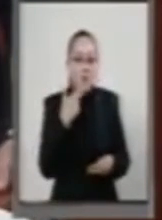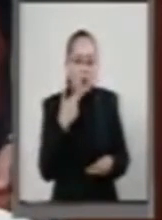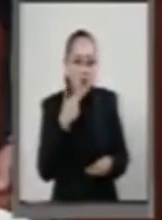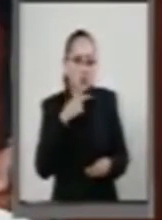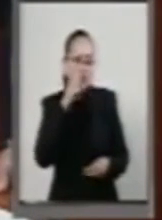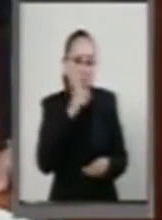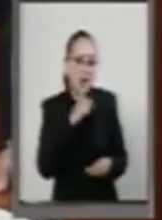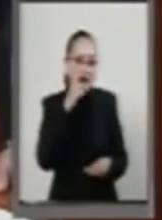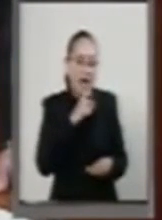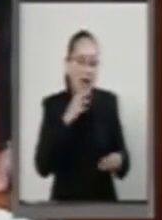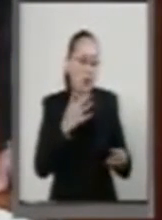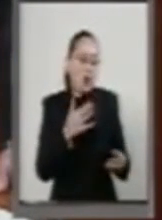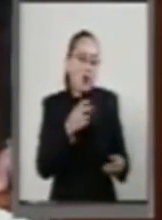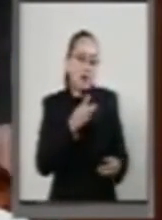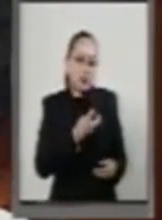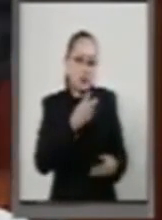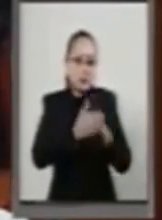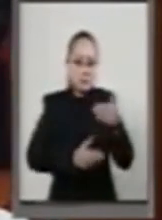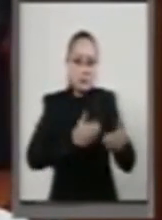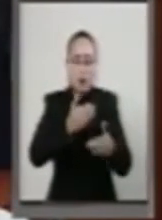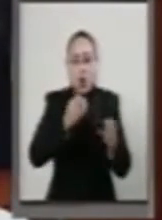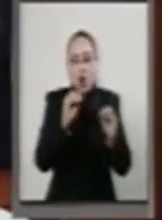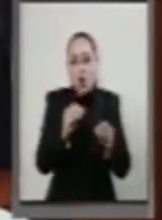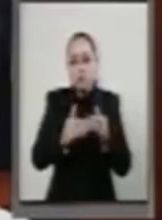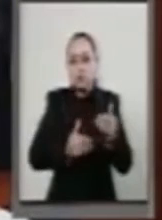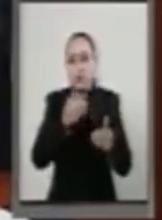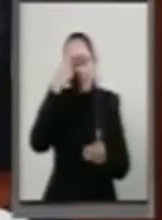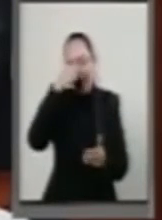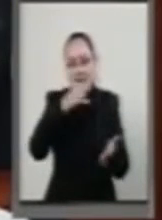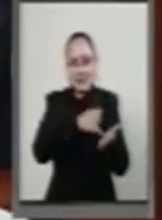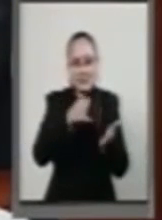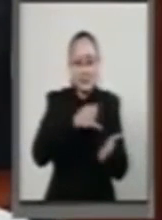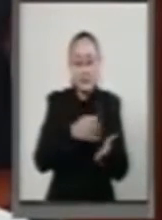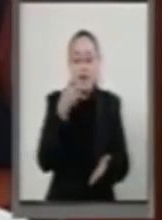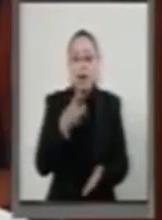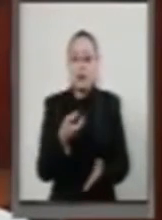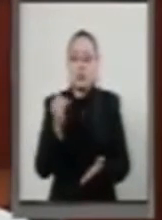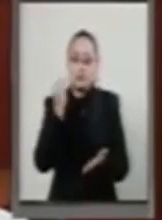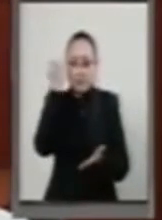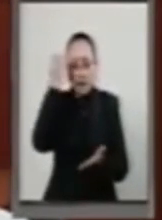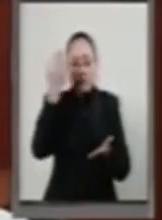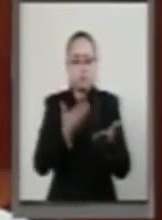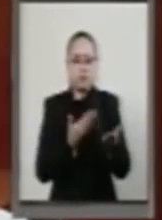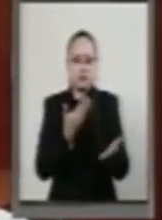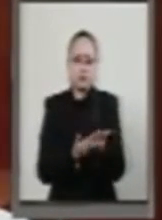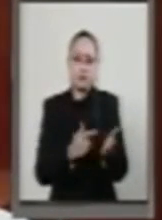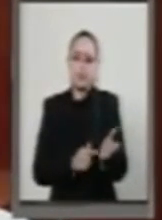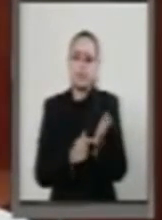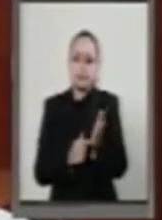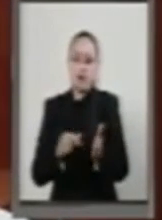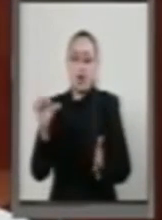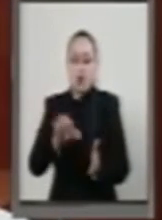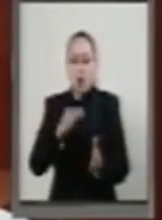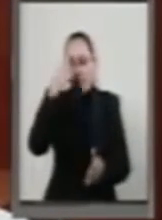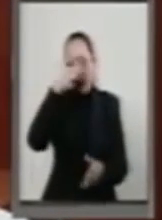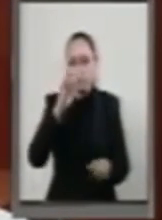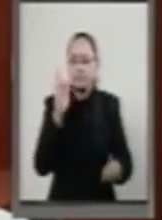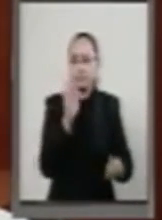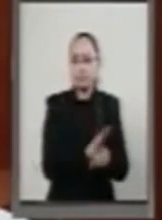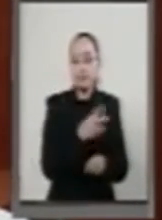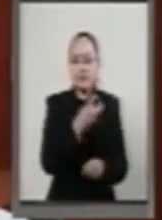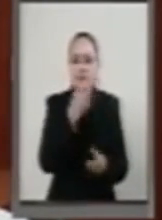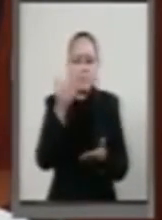la explotación o uso del aprovechamiento del agua. La iniciativa que se presenta fortalece el